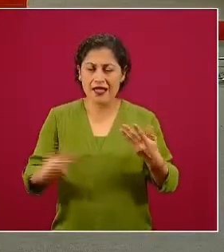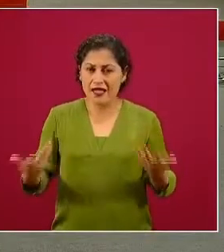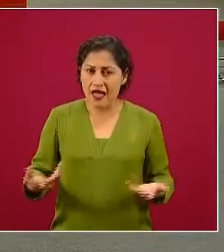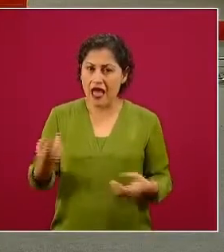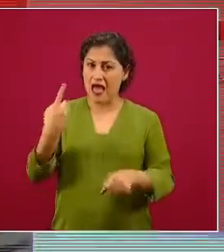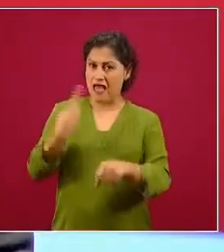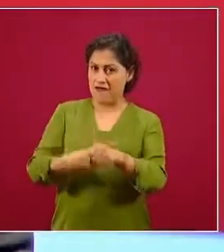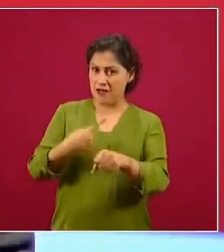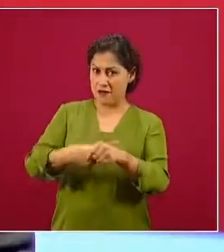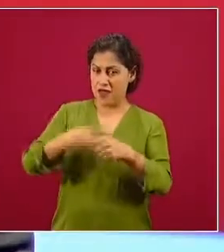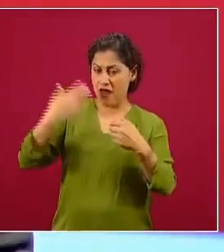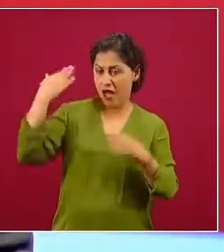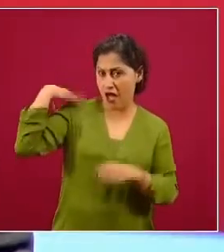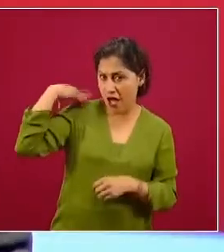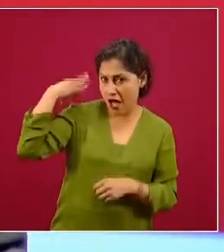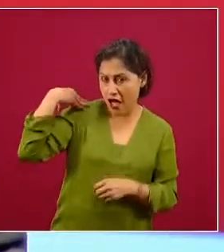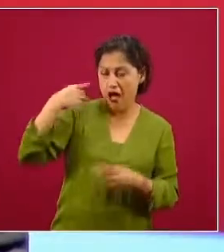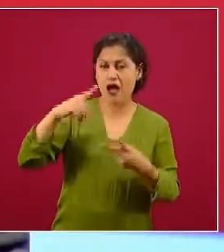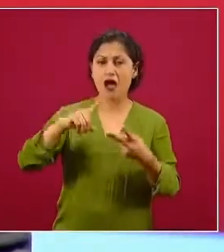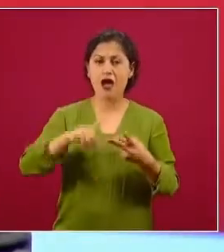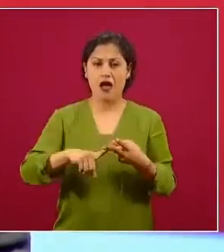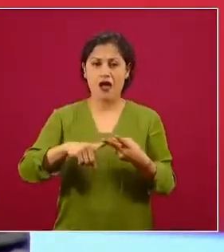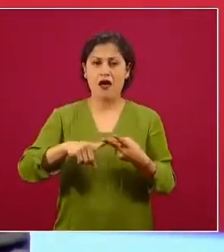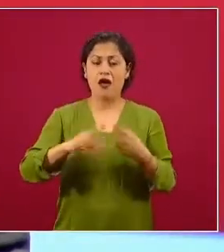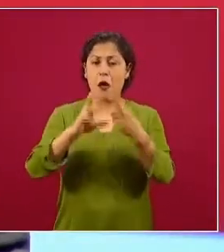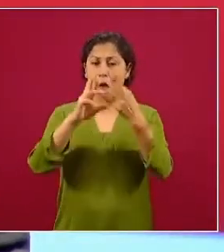causa enfisema pulmonar,